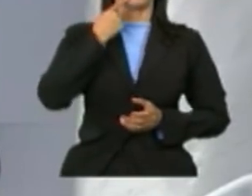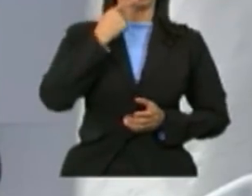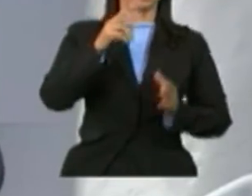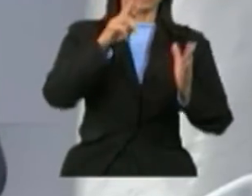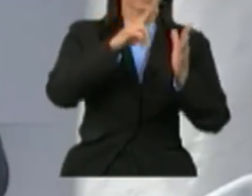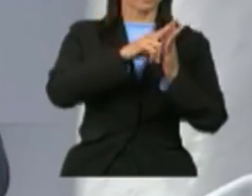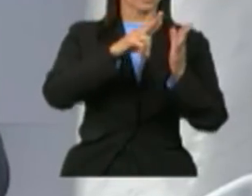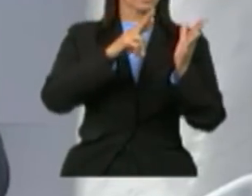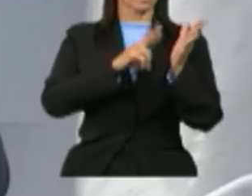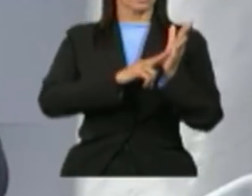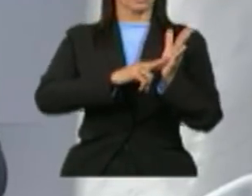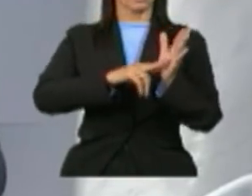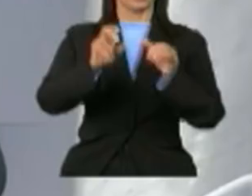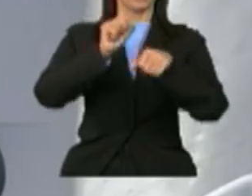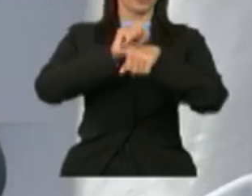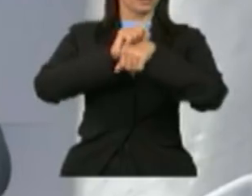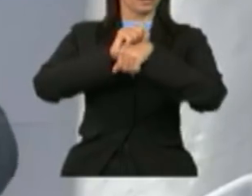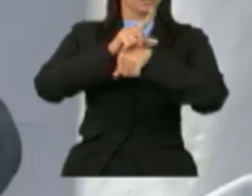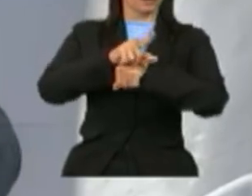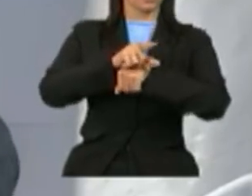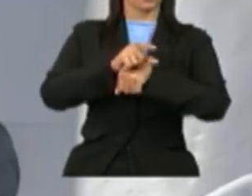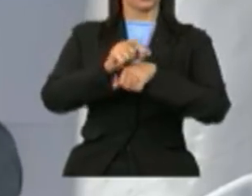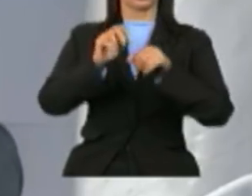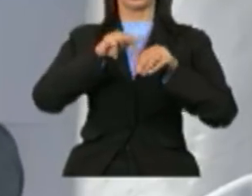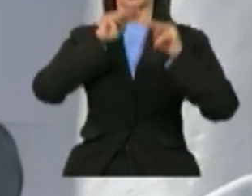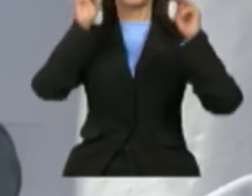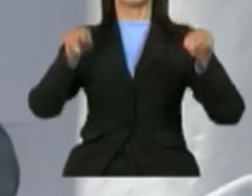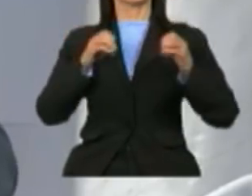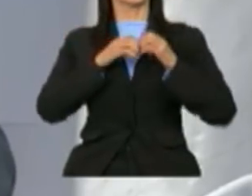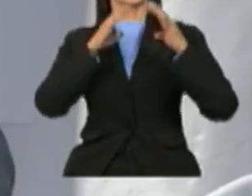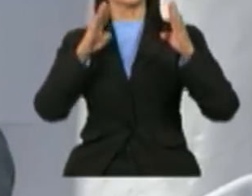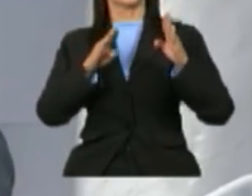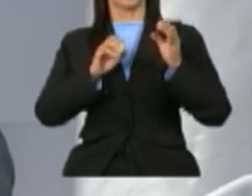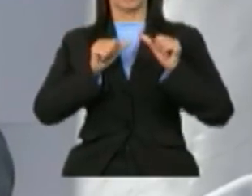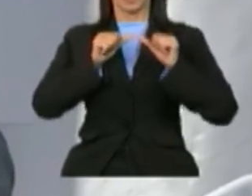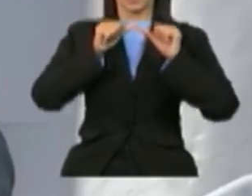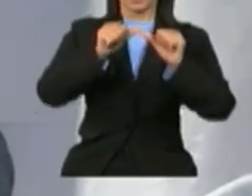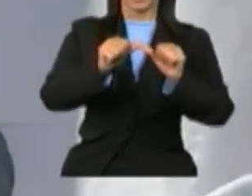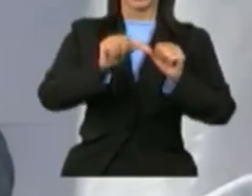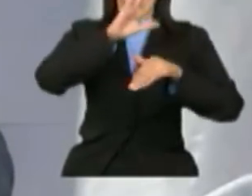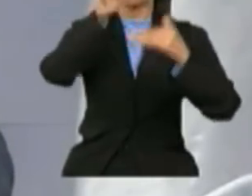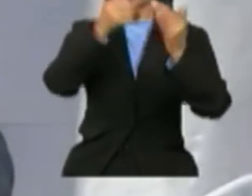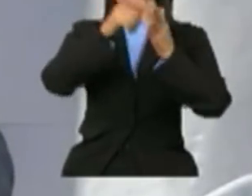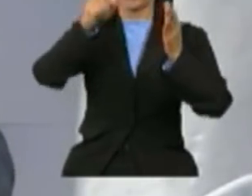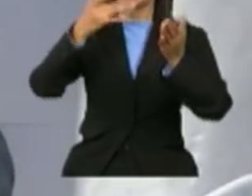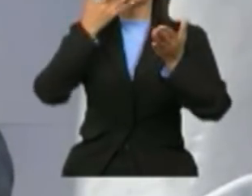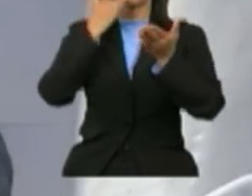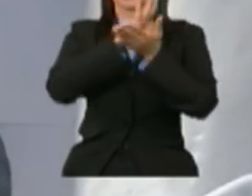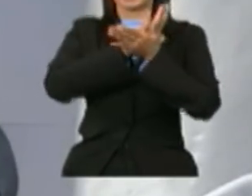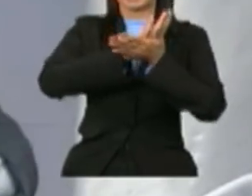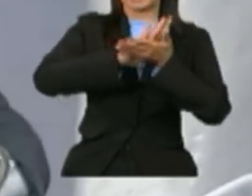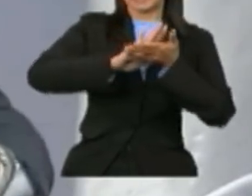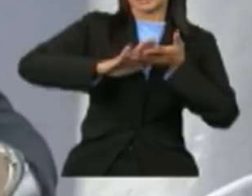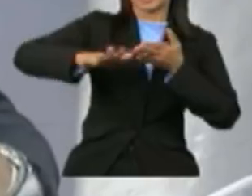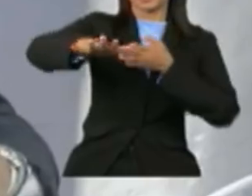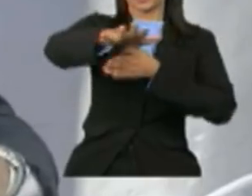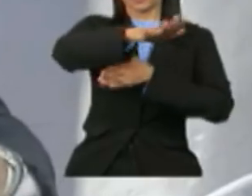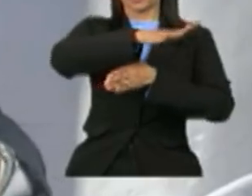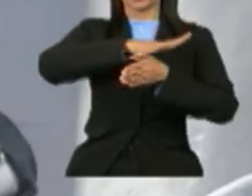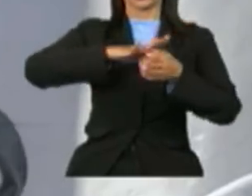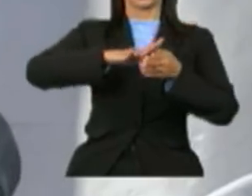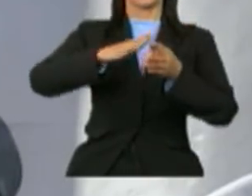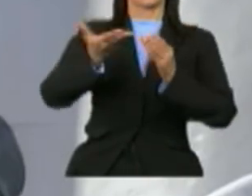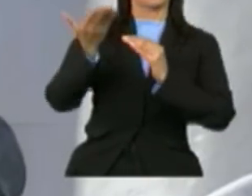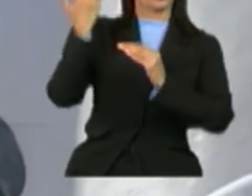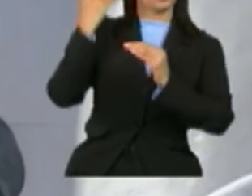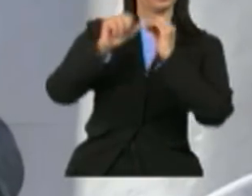recomendaciones, el Ministerio de Salud Pública mantiene las medidas de higiene anteriormente indicadas en los